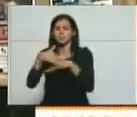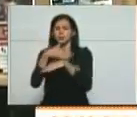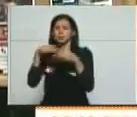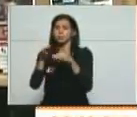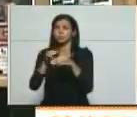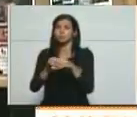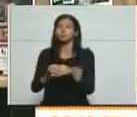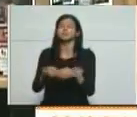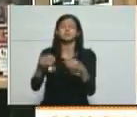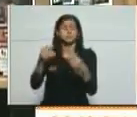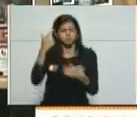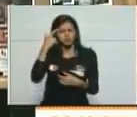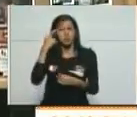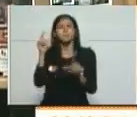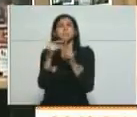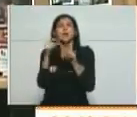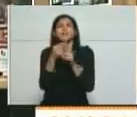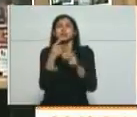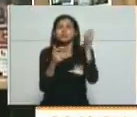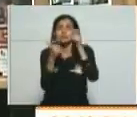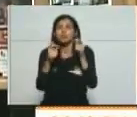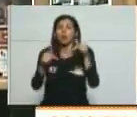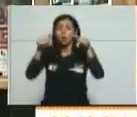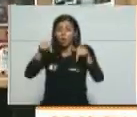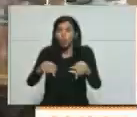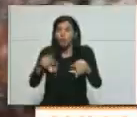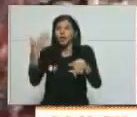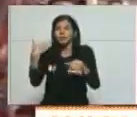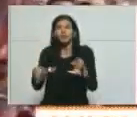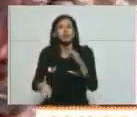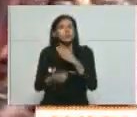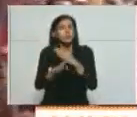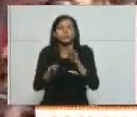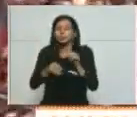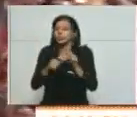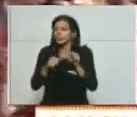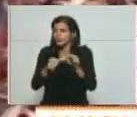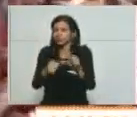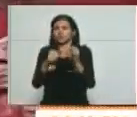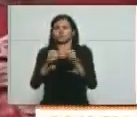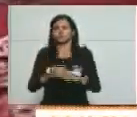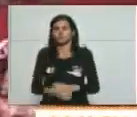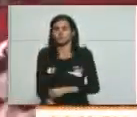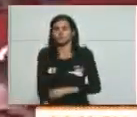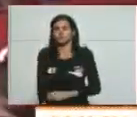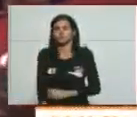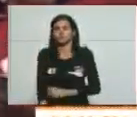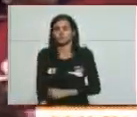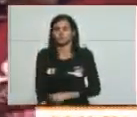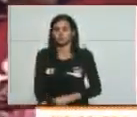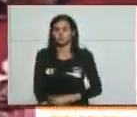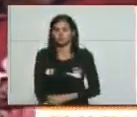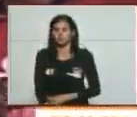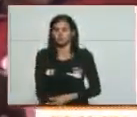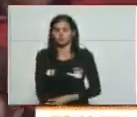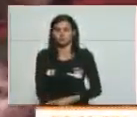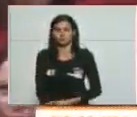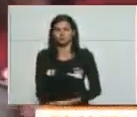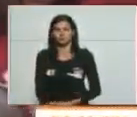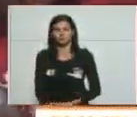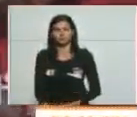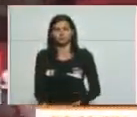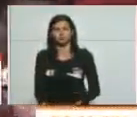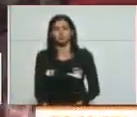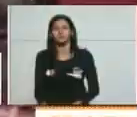envió hace algún tiempo y se lo envía hoy todavía. Dele. Hay que imponer la autoridad. Y yo llamo a los